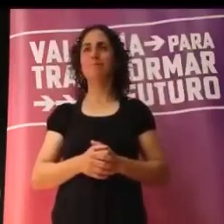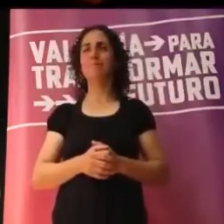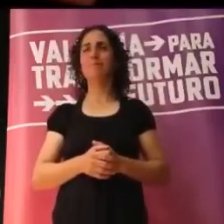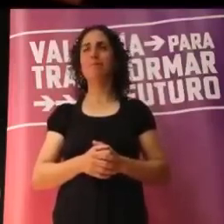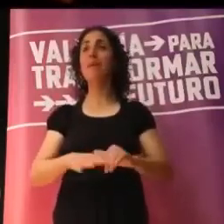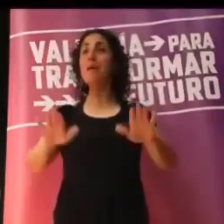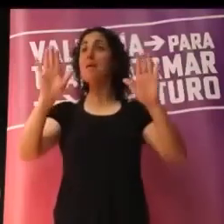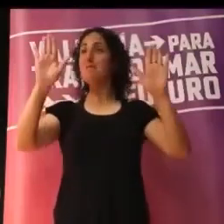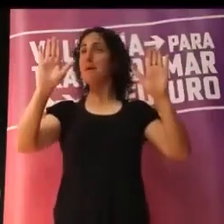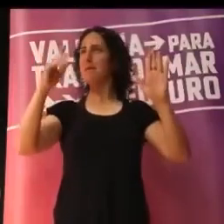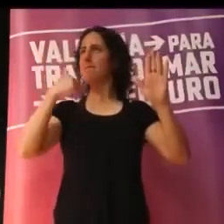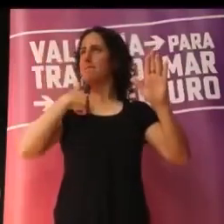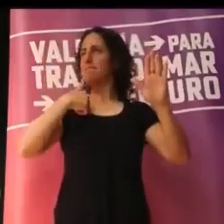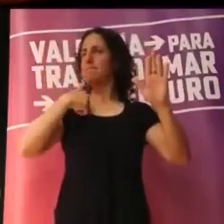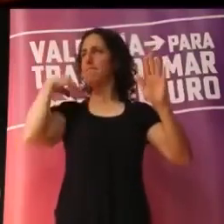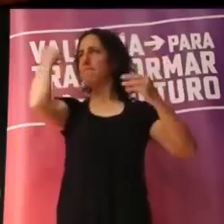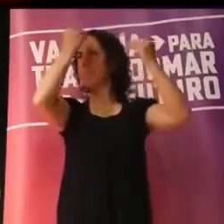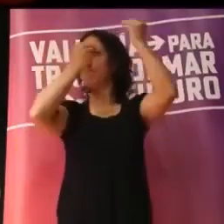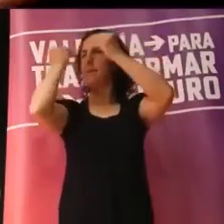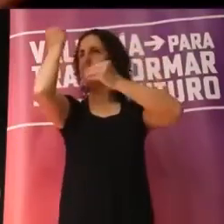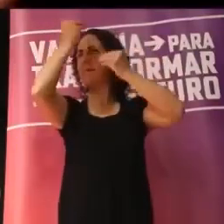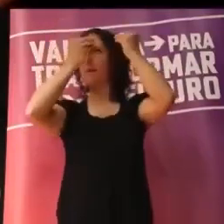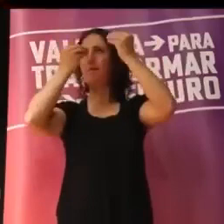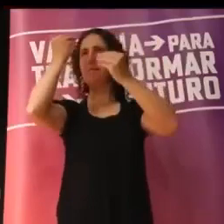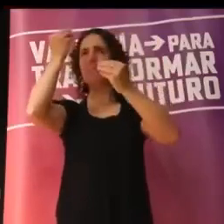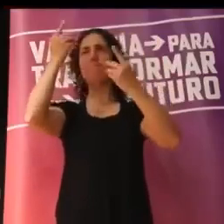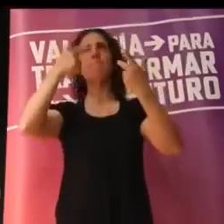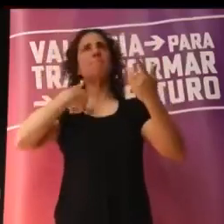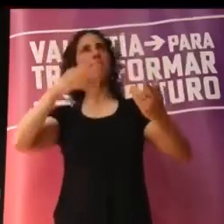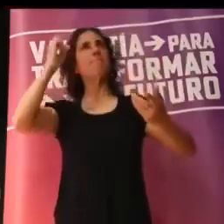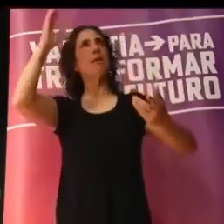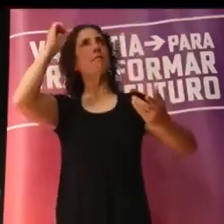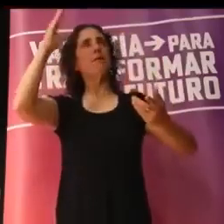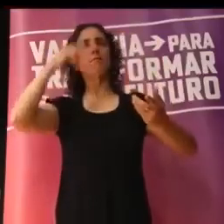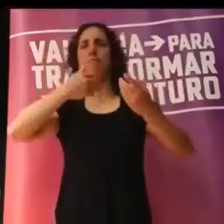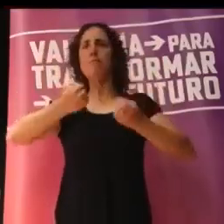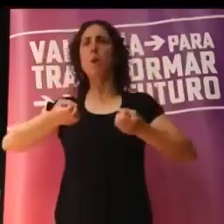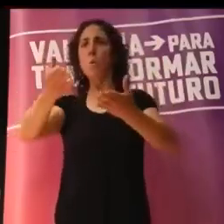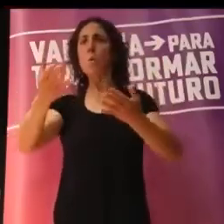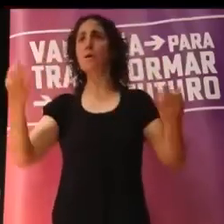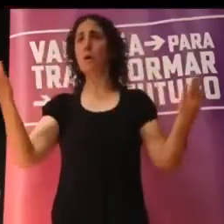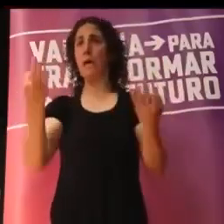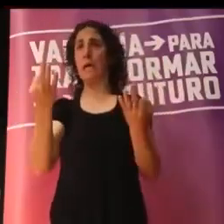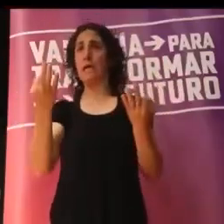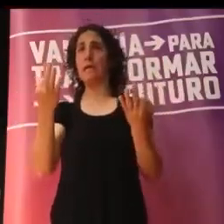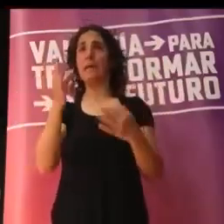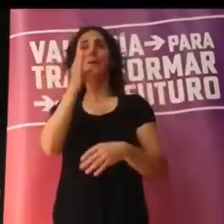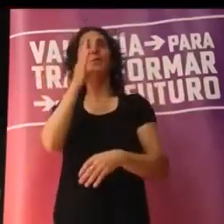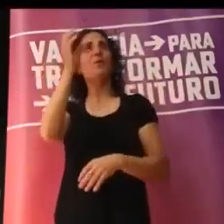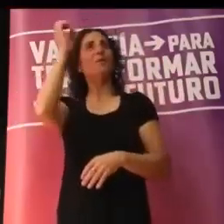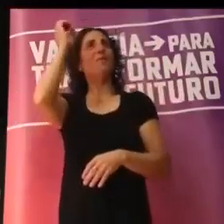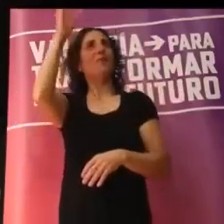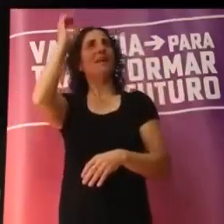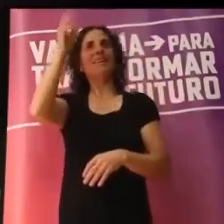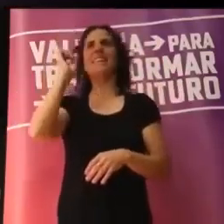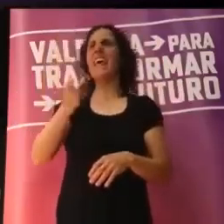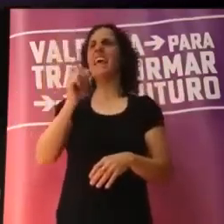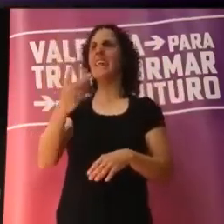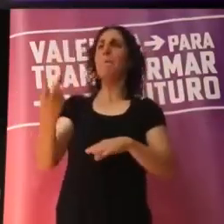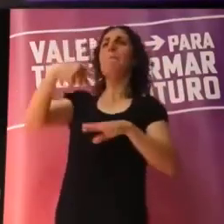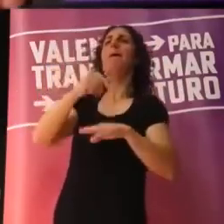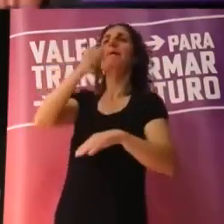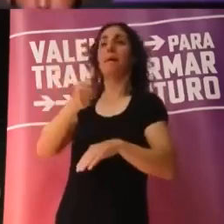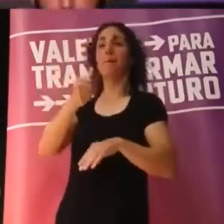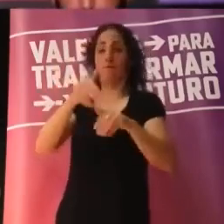Me preguntaba qué les cuento yo en el mitin, porque claro, en un mitin normalmente intervienen candidatos y candidatas. Y